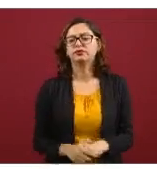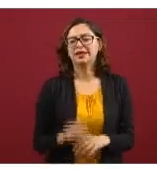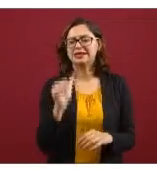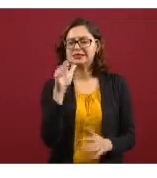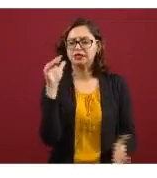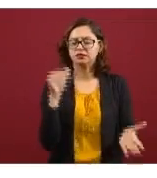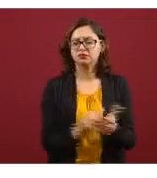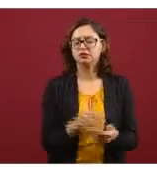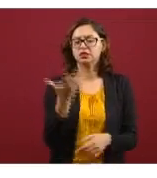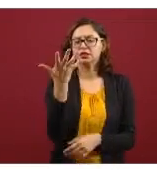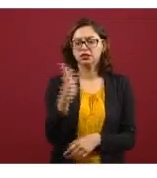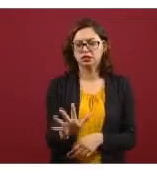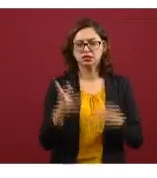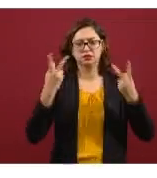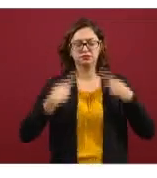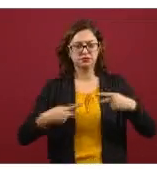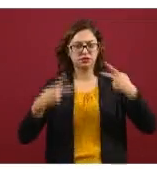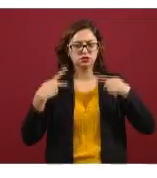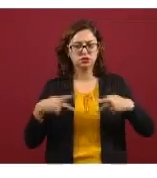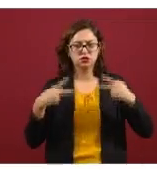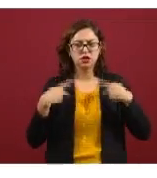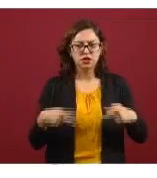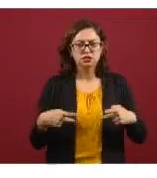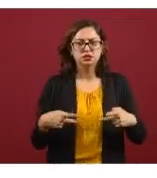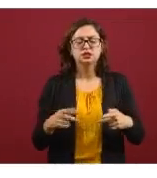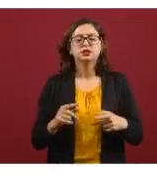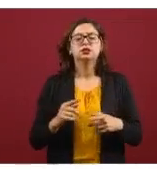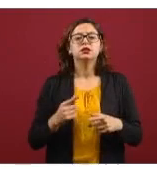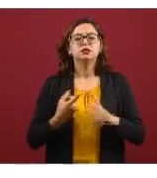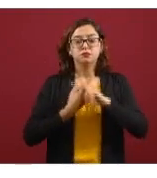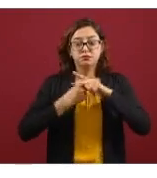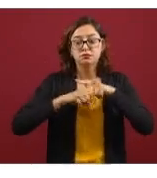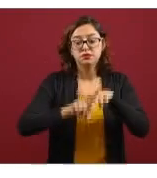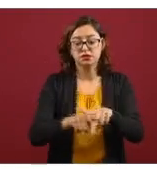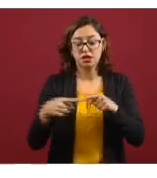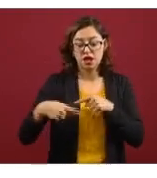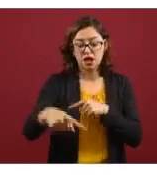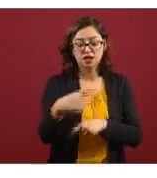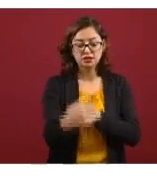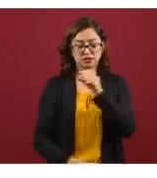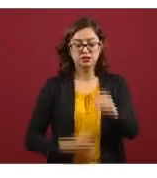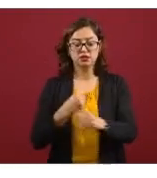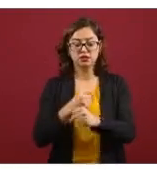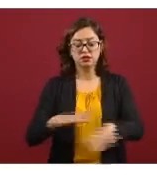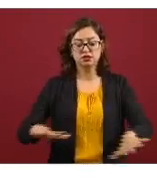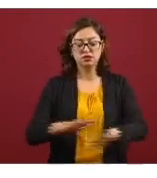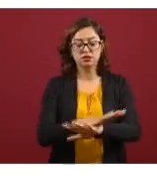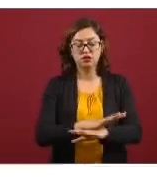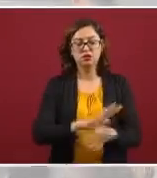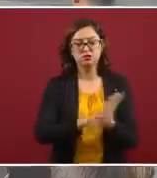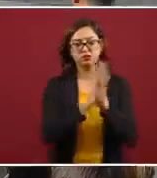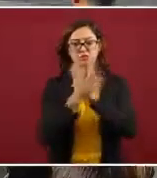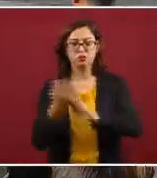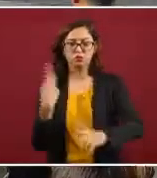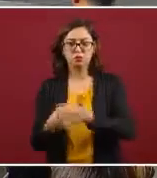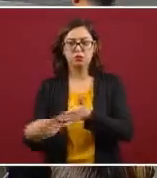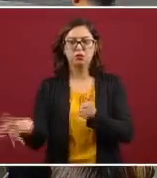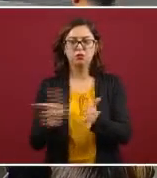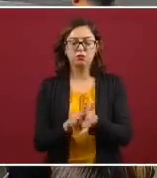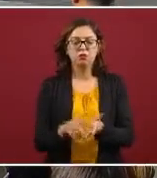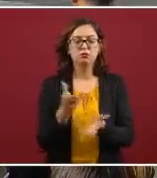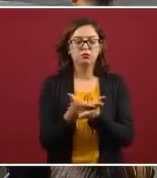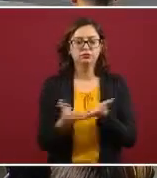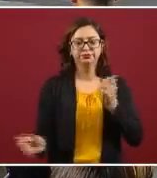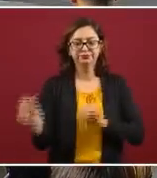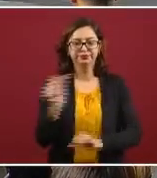6.010 personas o trabajadores que vamos a iniciar en este año. Cedo la palabra al maestro